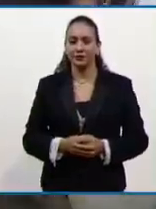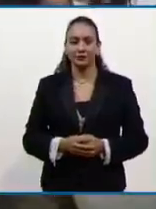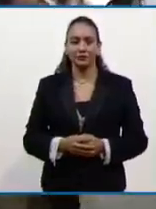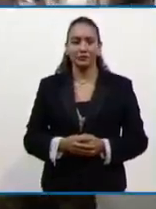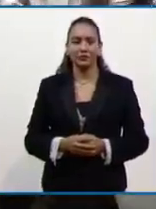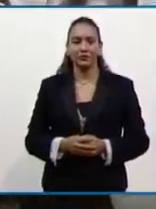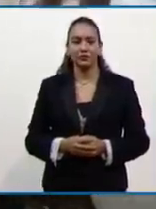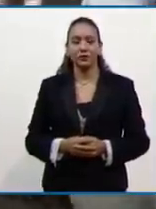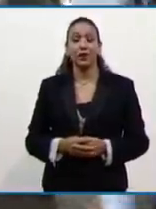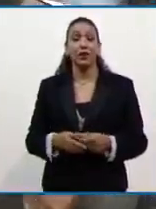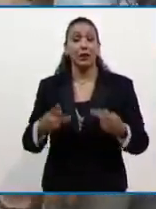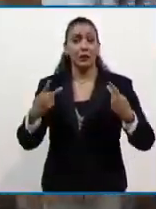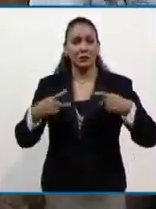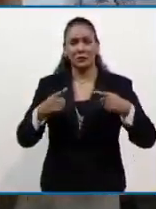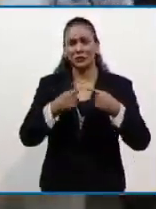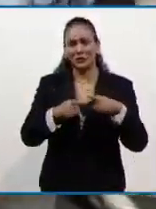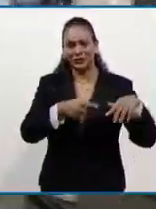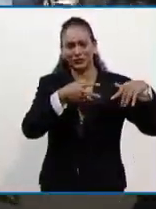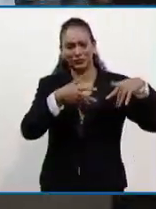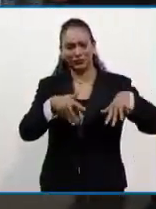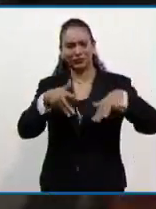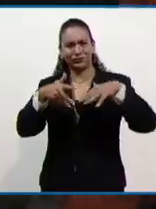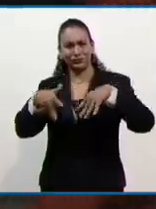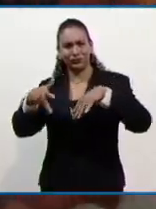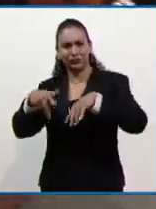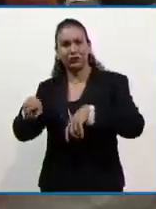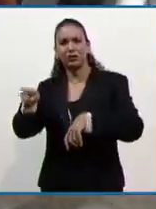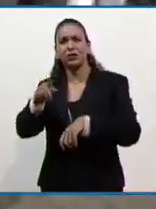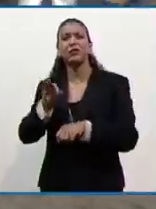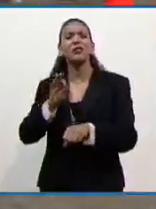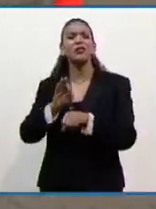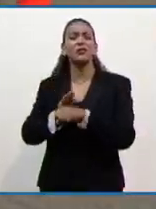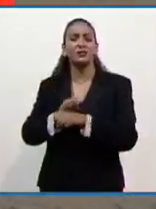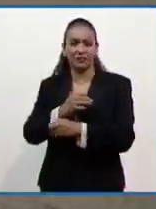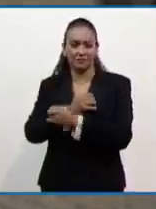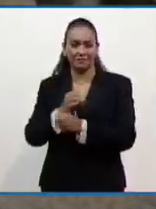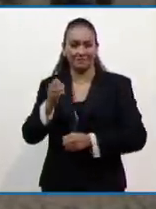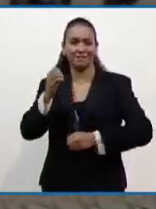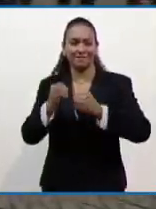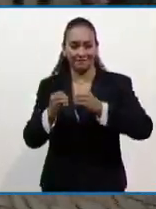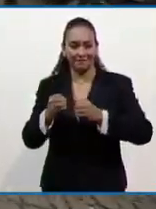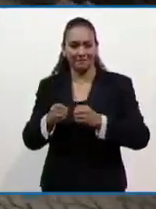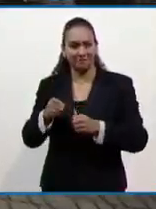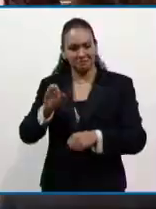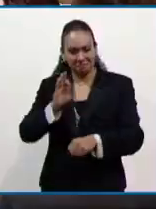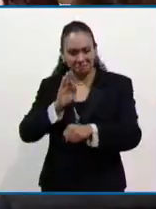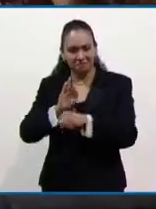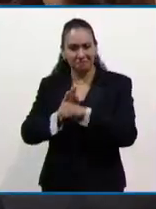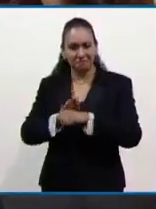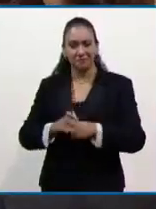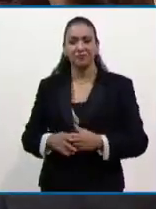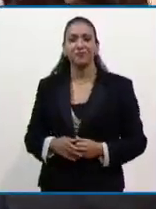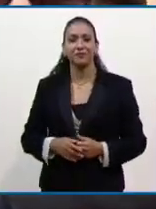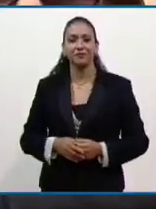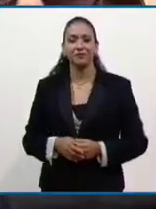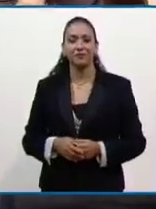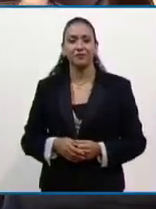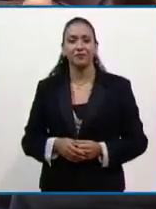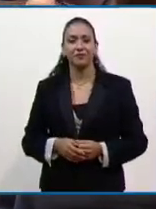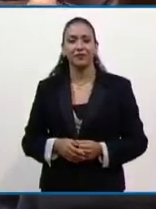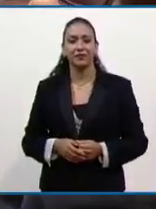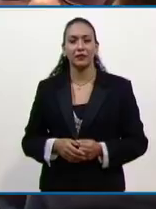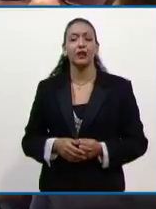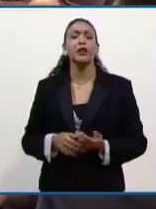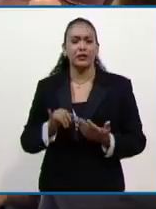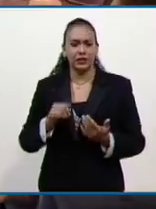los cientos de manifestantes, se defendía la justicia y la independencia judicial. A partir de una